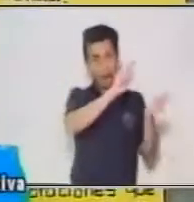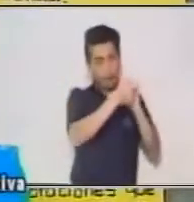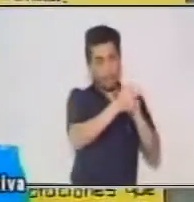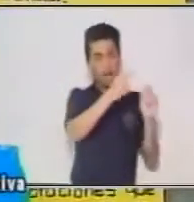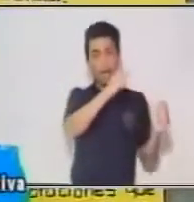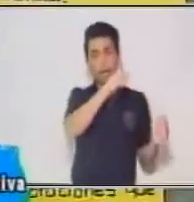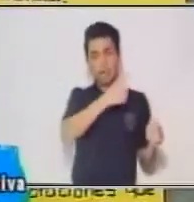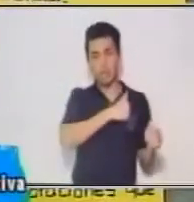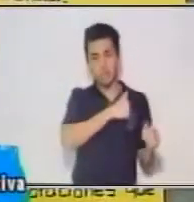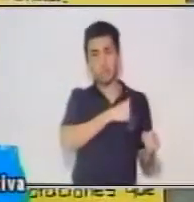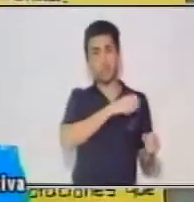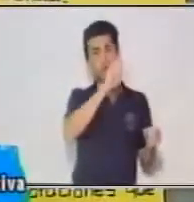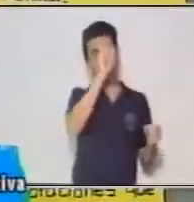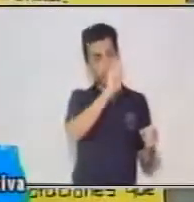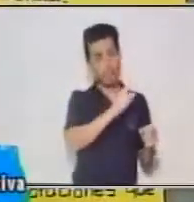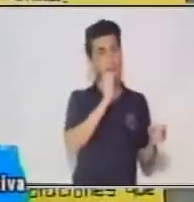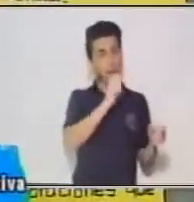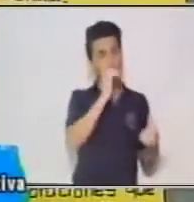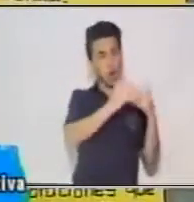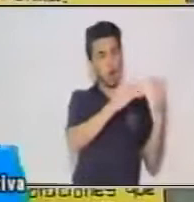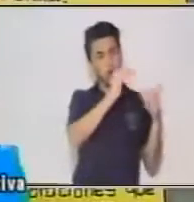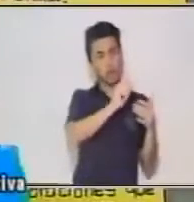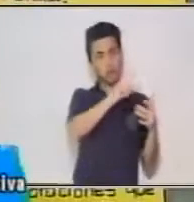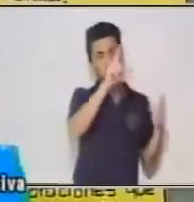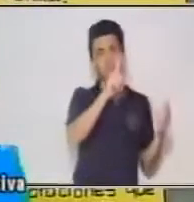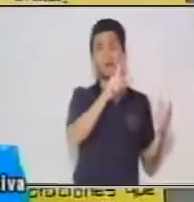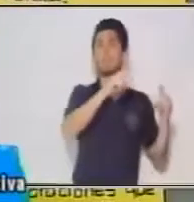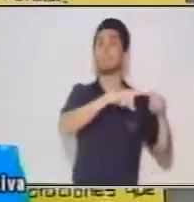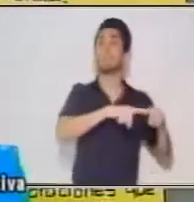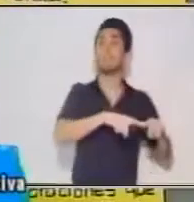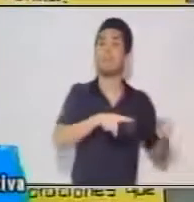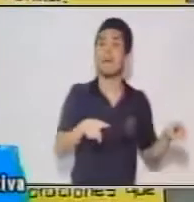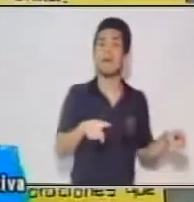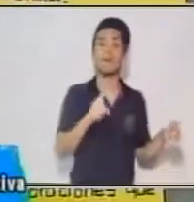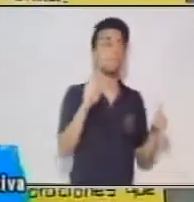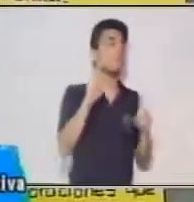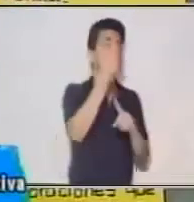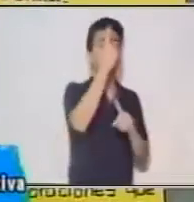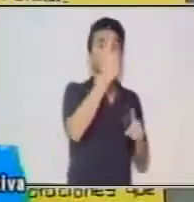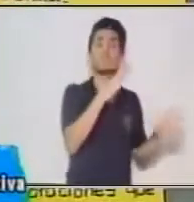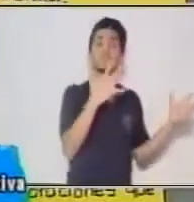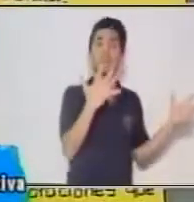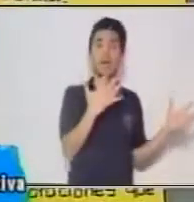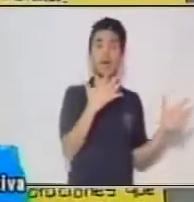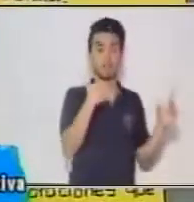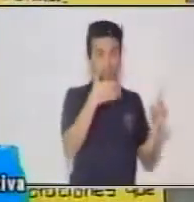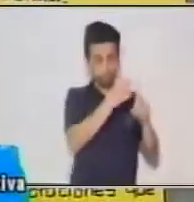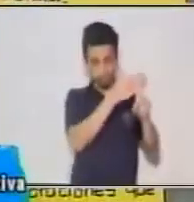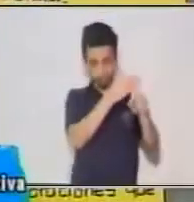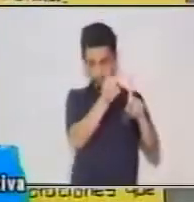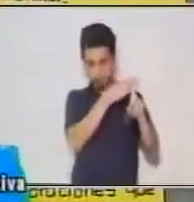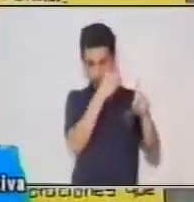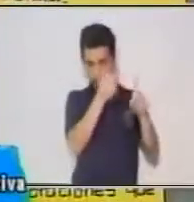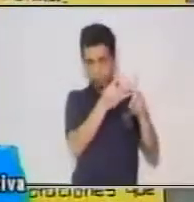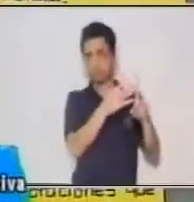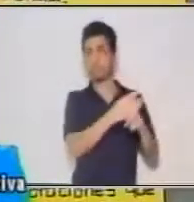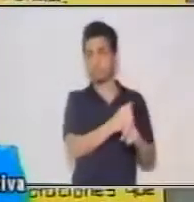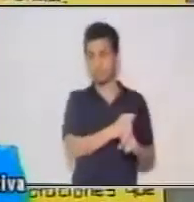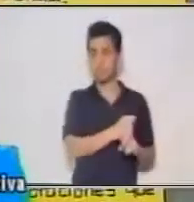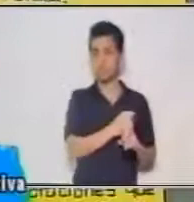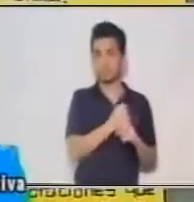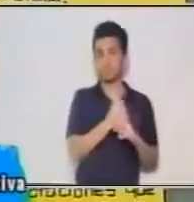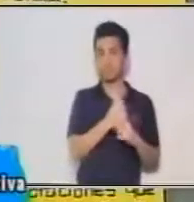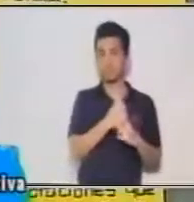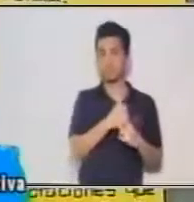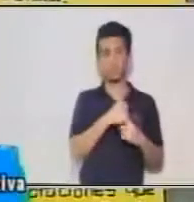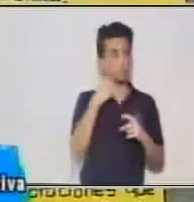que mejoren sus hábitos, pero el fin primordial es convencer, cambiar